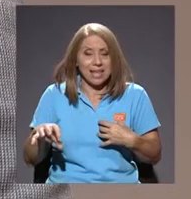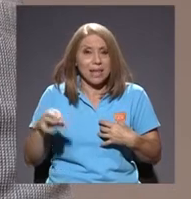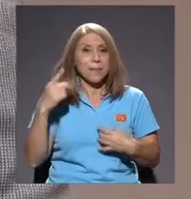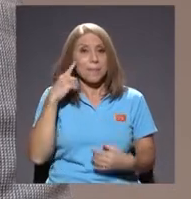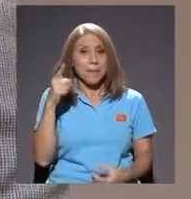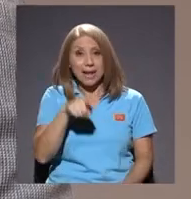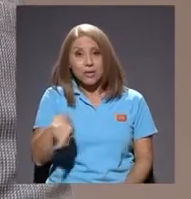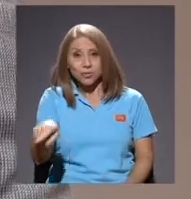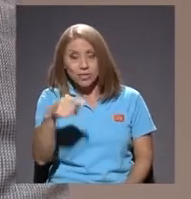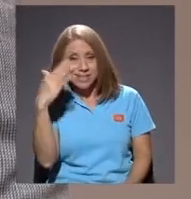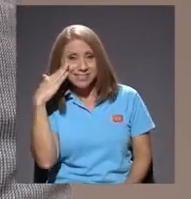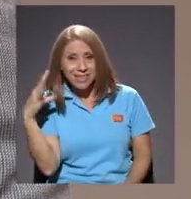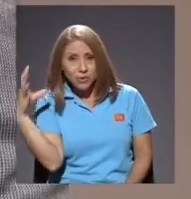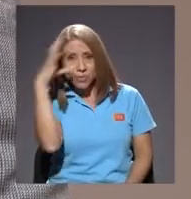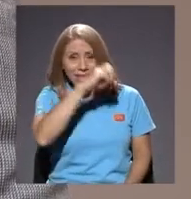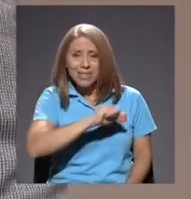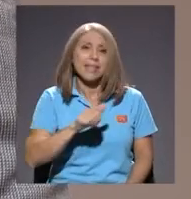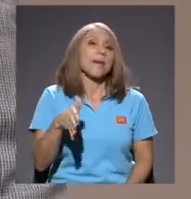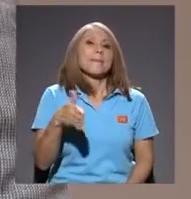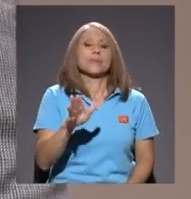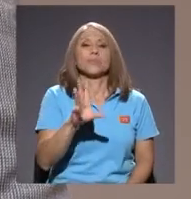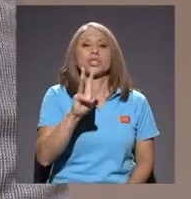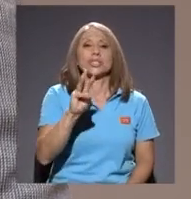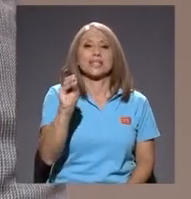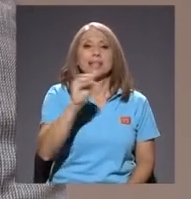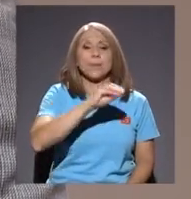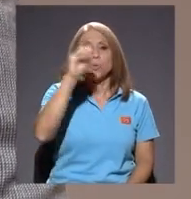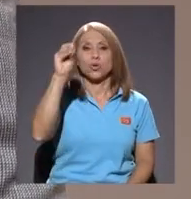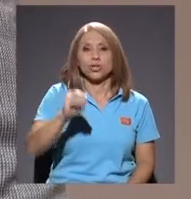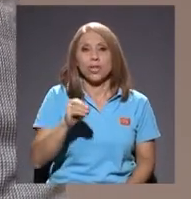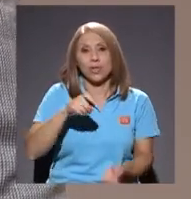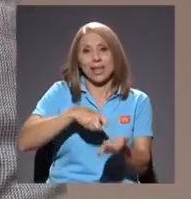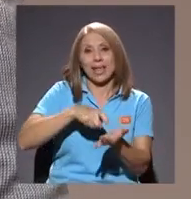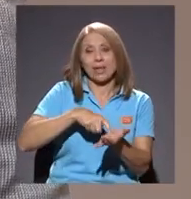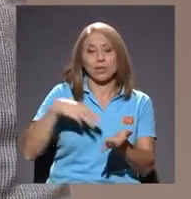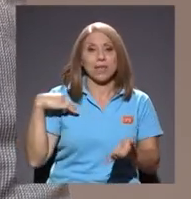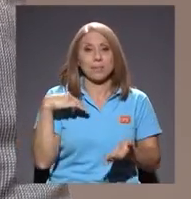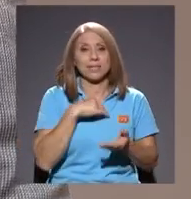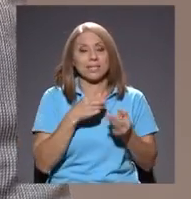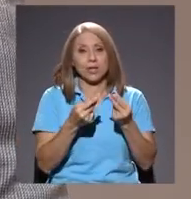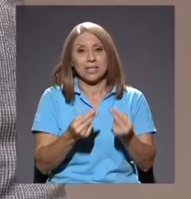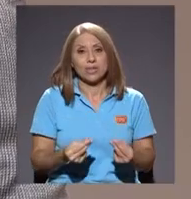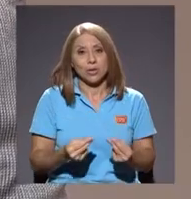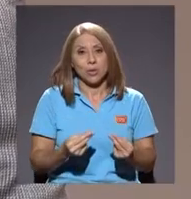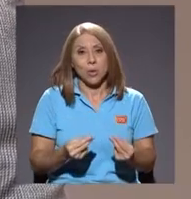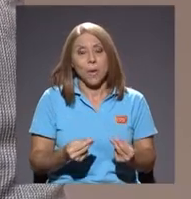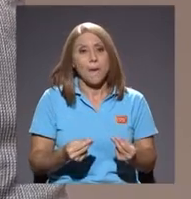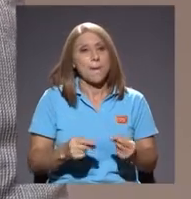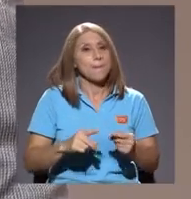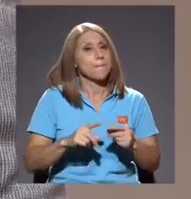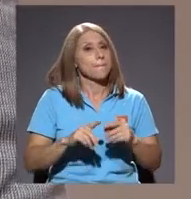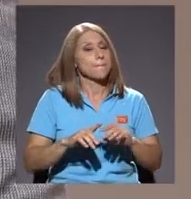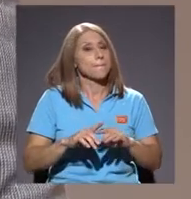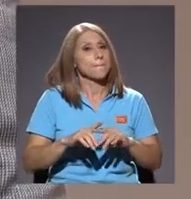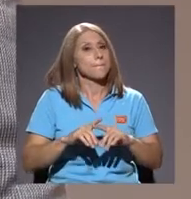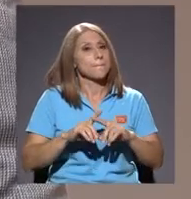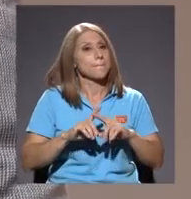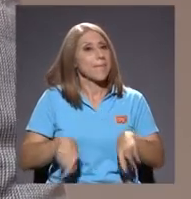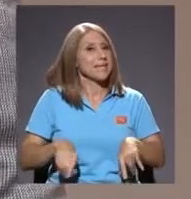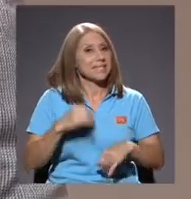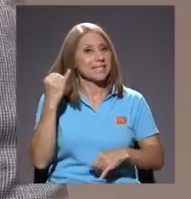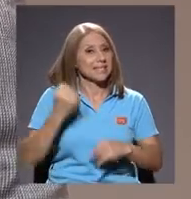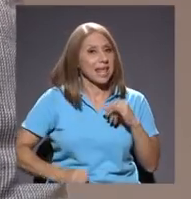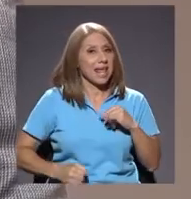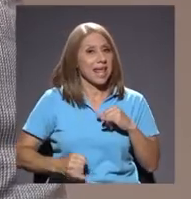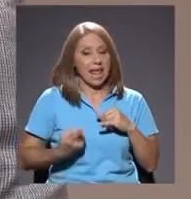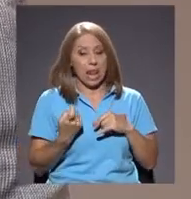cerca del 60% de la deuda del ministerio de hacienda vence en lo que resta de este gobierno